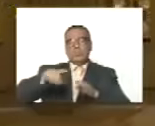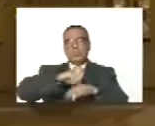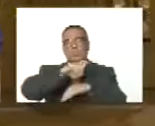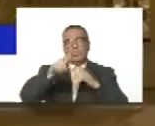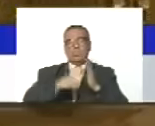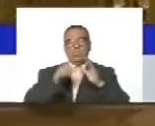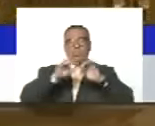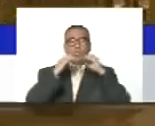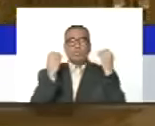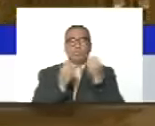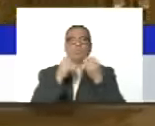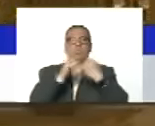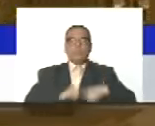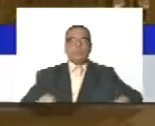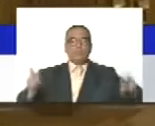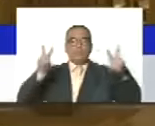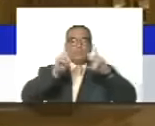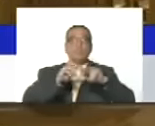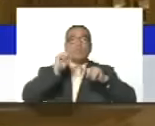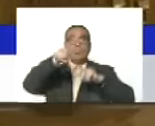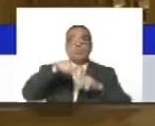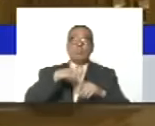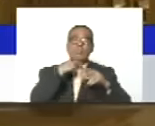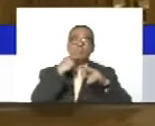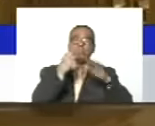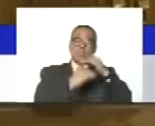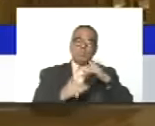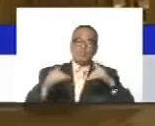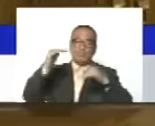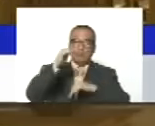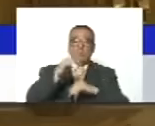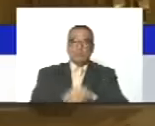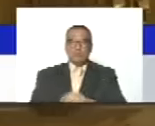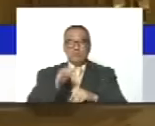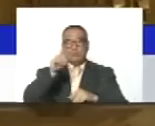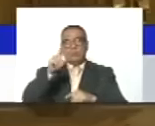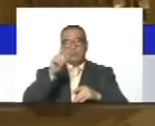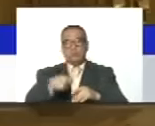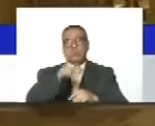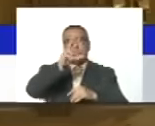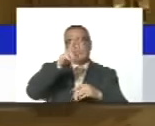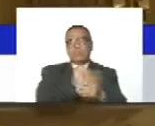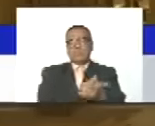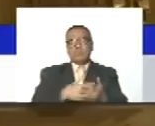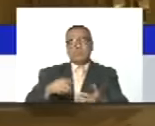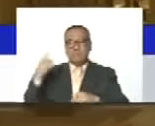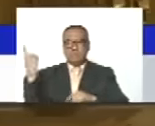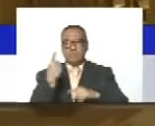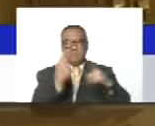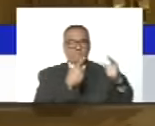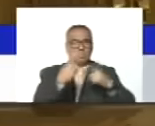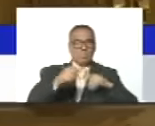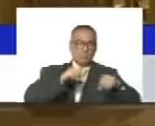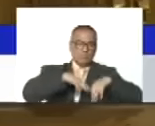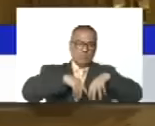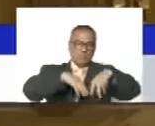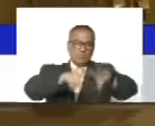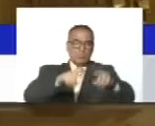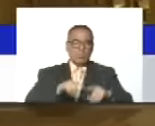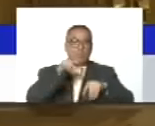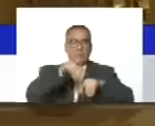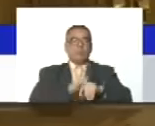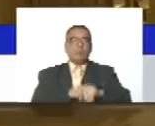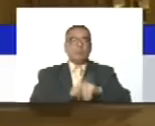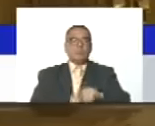la Organización de las Naciones Unidas. También alzamos la voz por los 1.3 millones de refugiados palestinos que se encuentran en